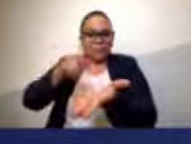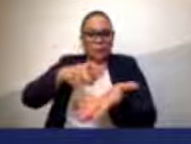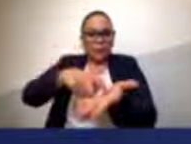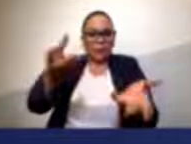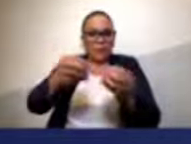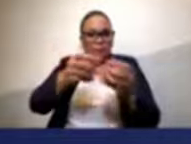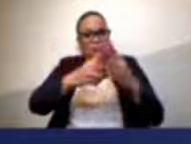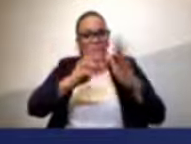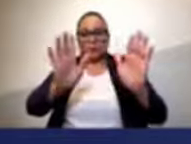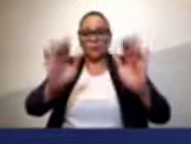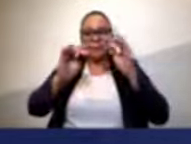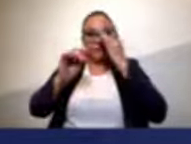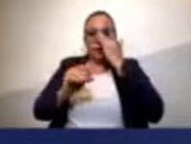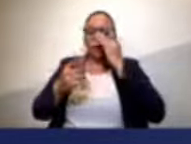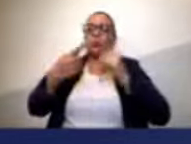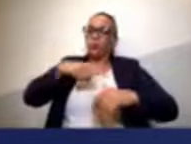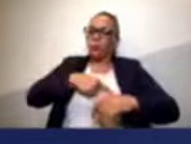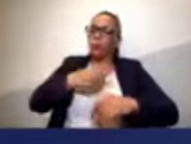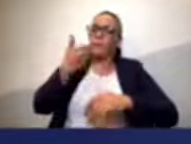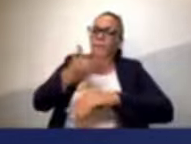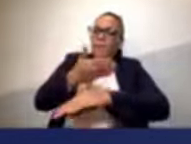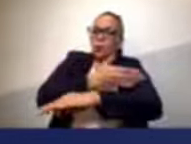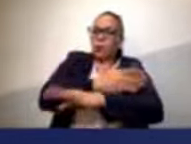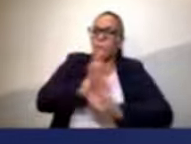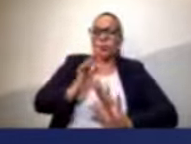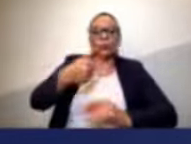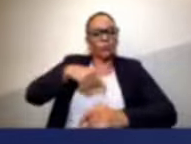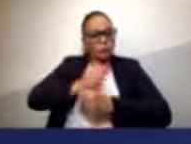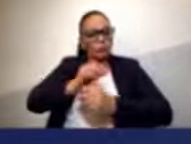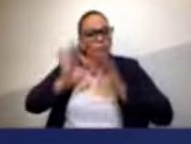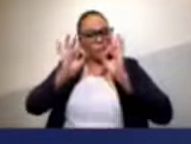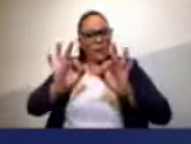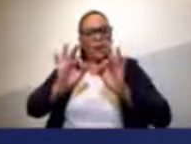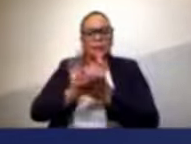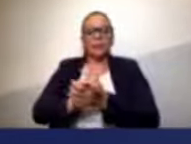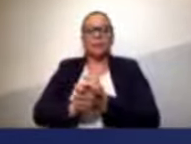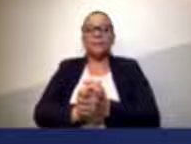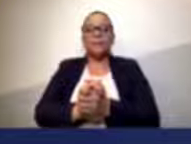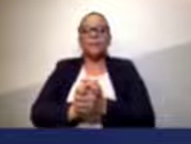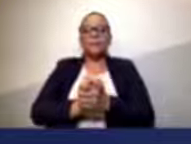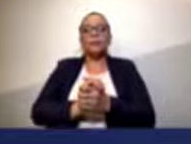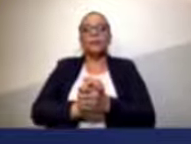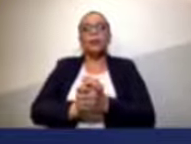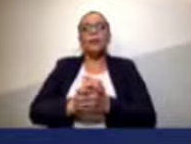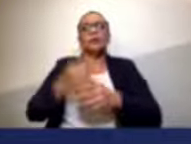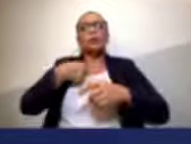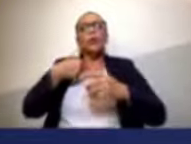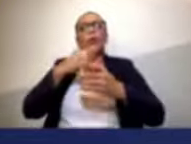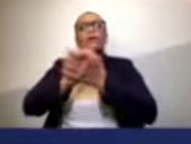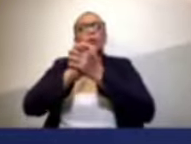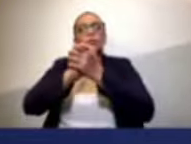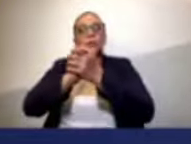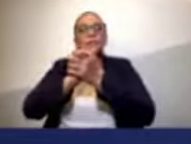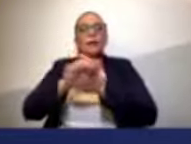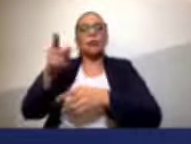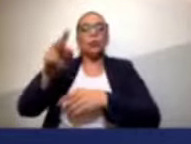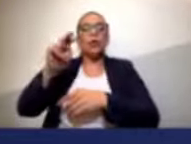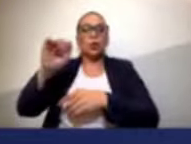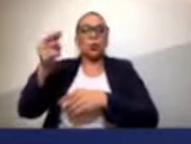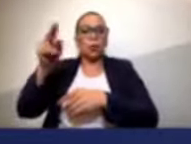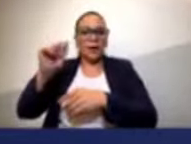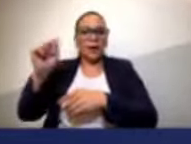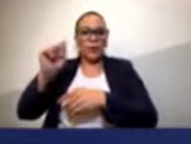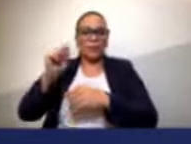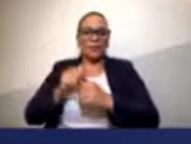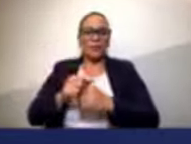lo estamos haciendo, y lo estamos haciendo bien. Por eso, un reconocimiento especial a don Nogui Acosta. Él dice que yo estuve en